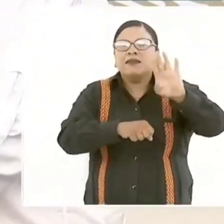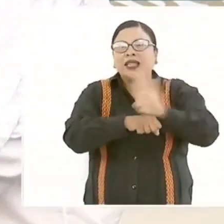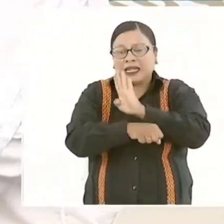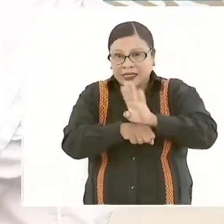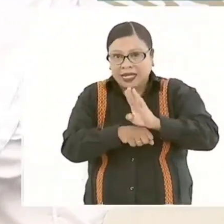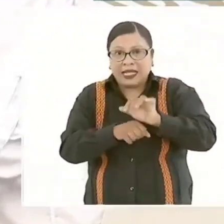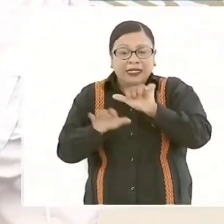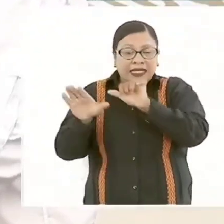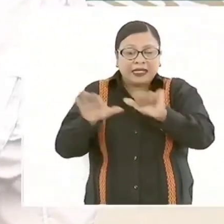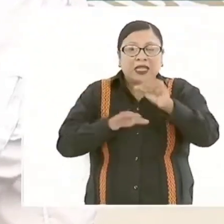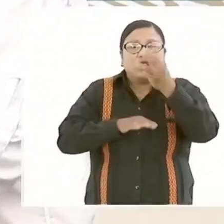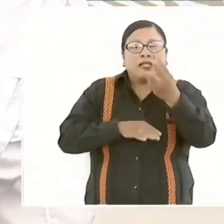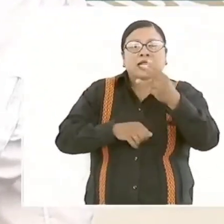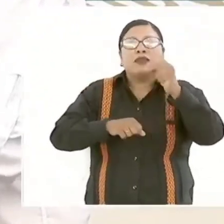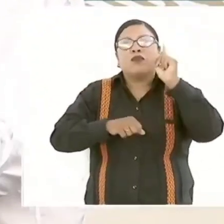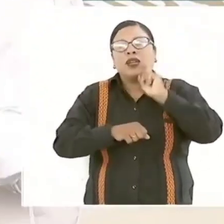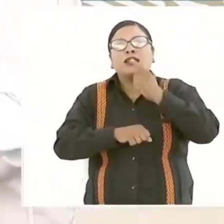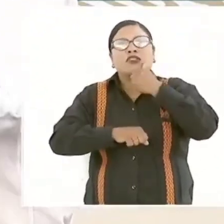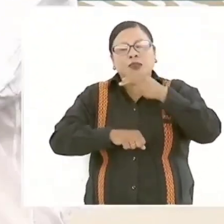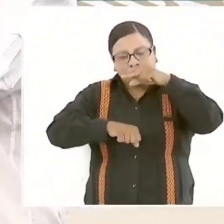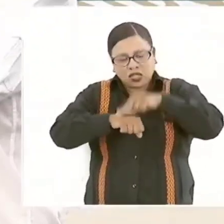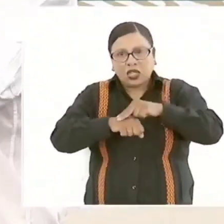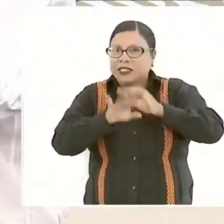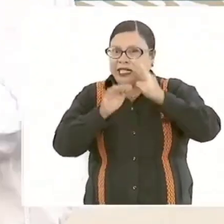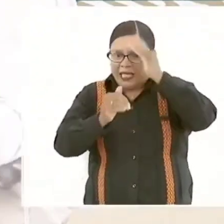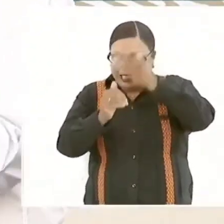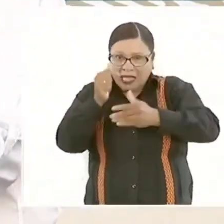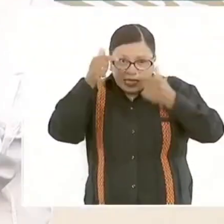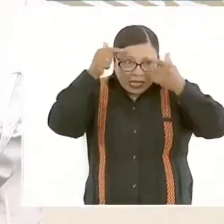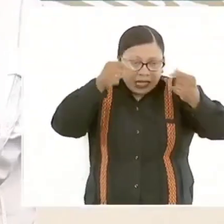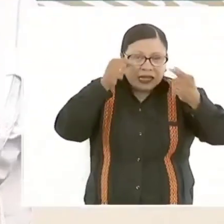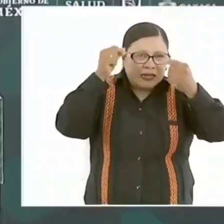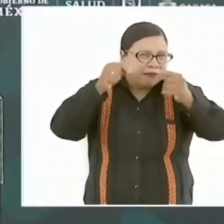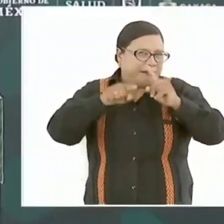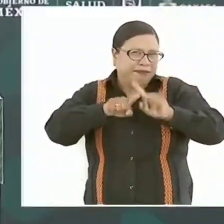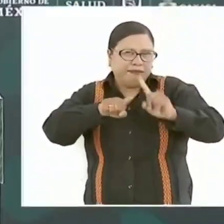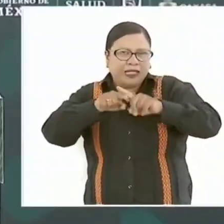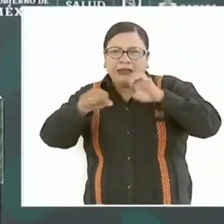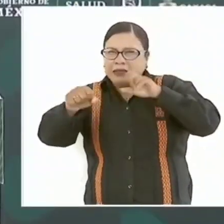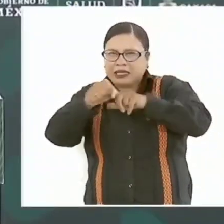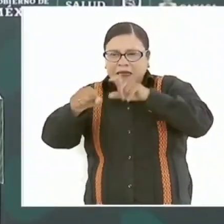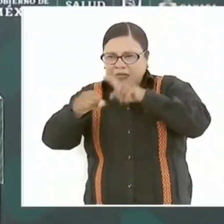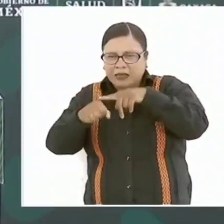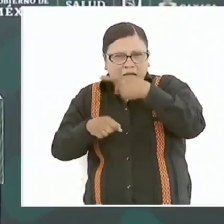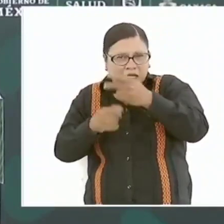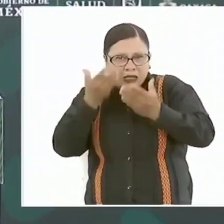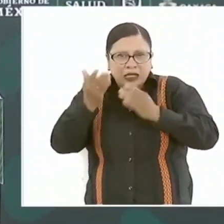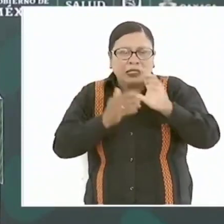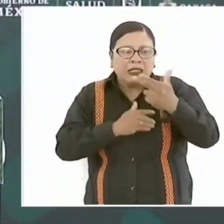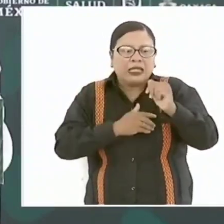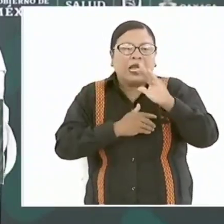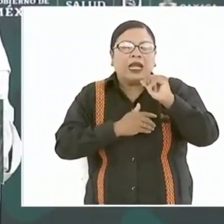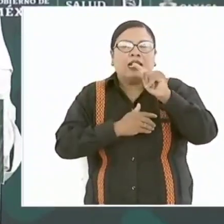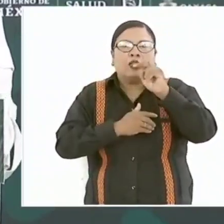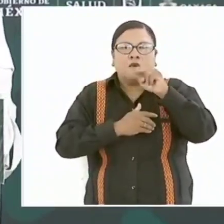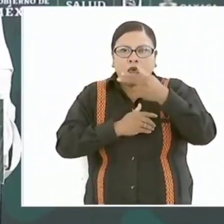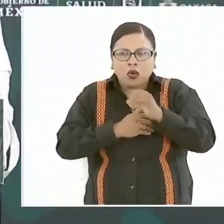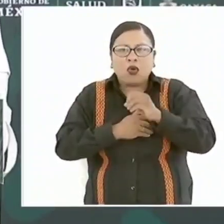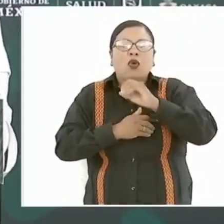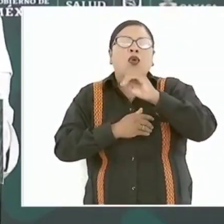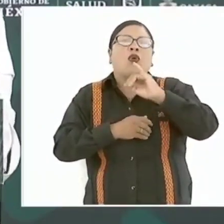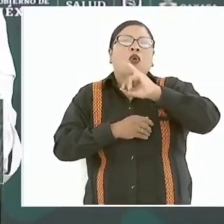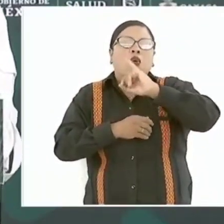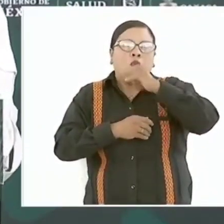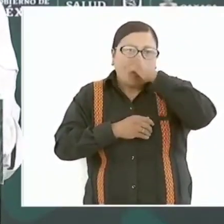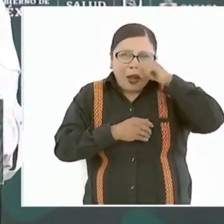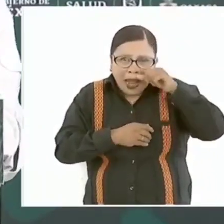603 médicas y médicos residentes de diferentes especialidades que están en Chacaltongo, en Ixtlán de Juárez, en La